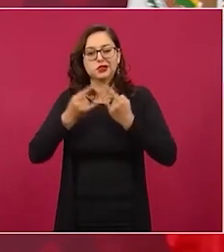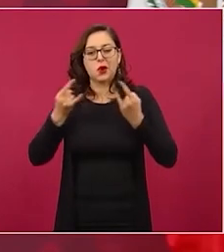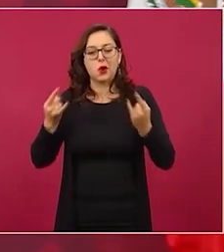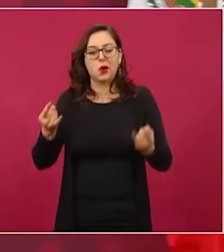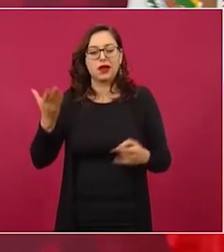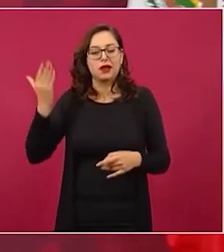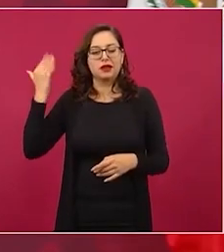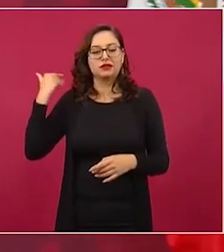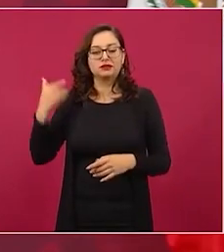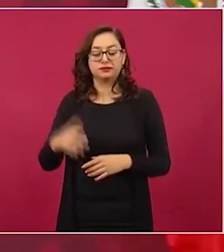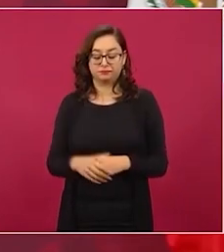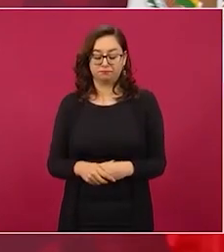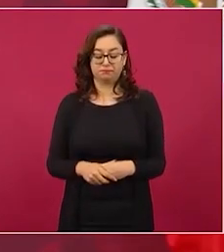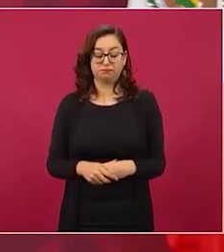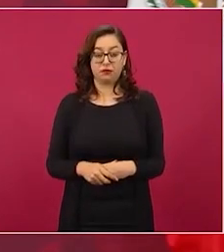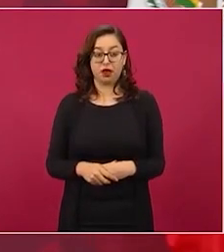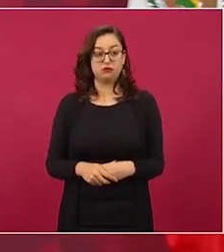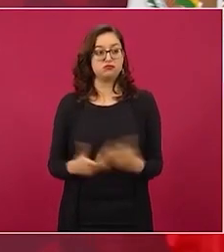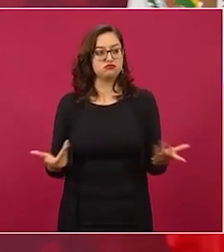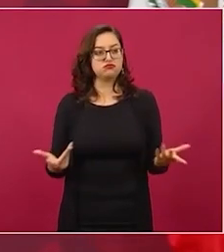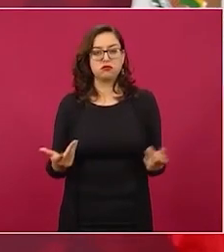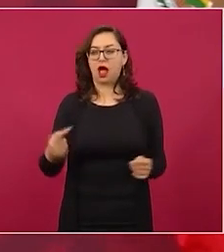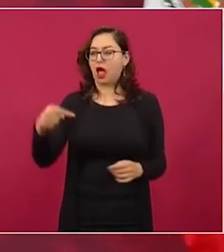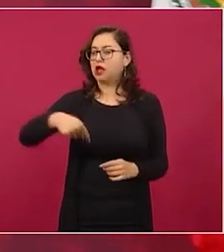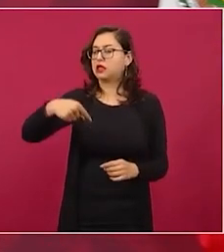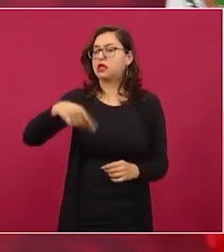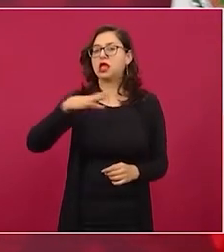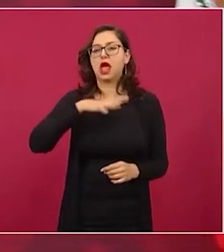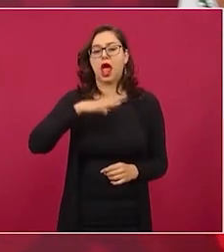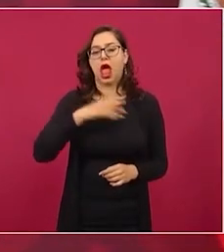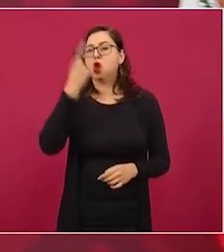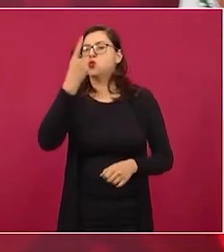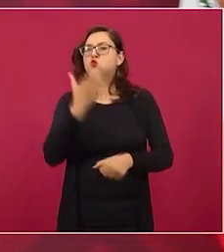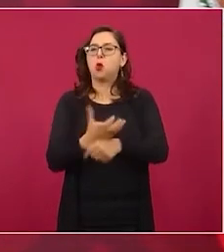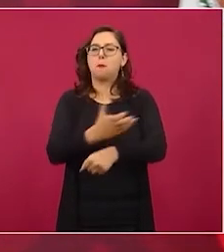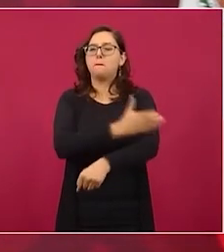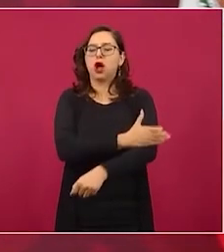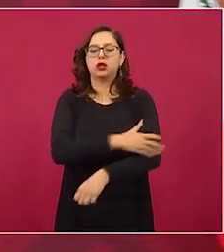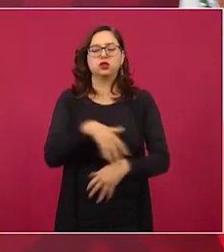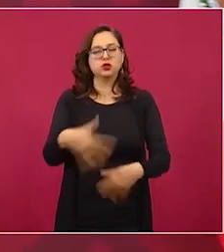a un compañero dirigente